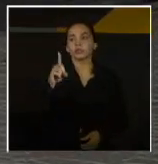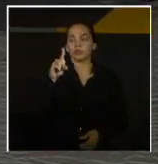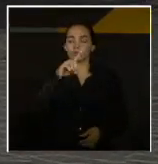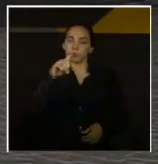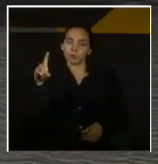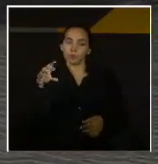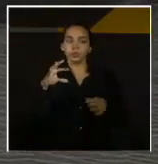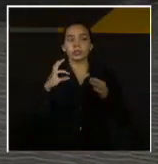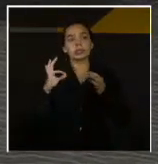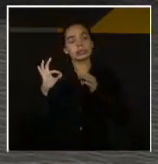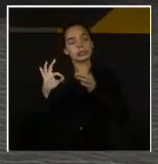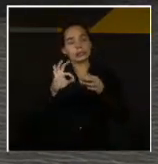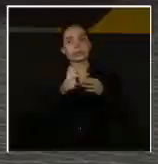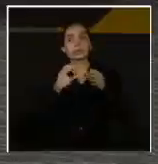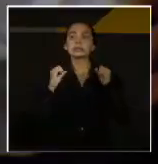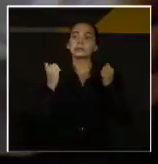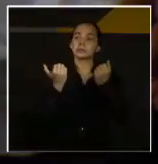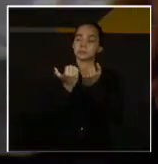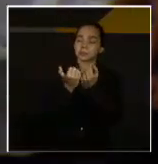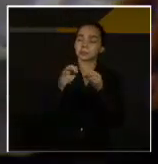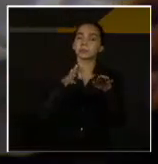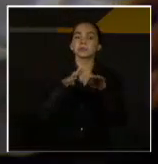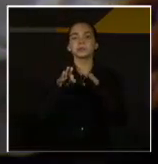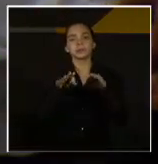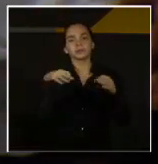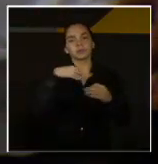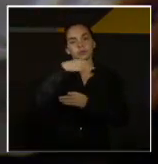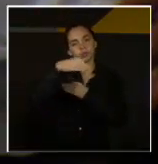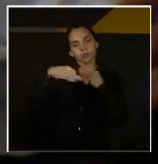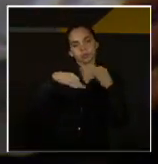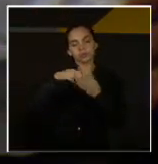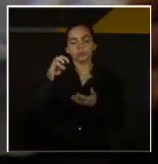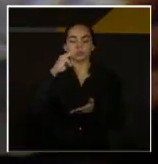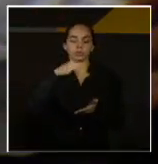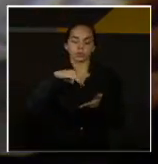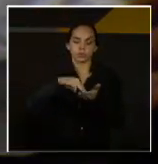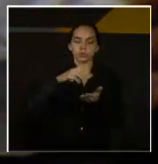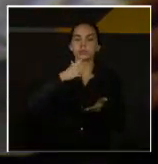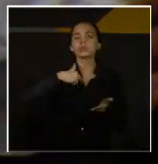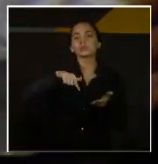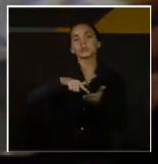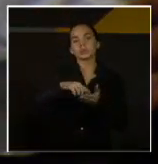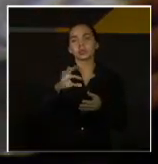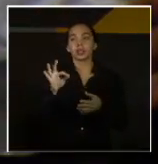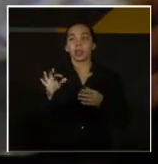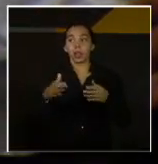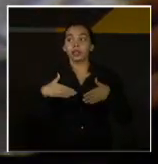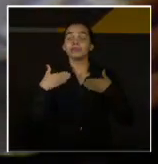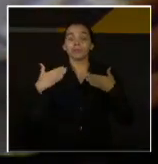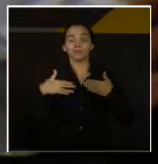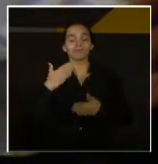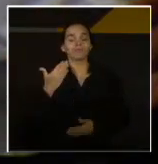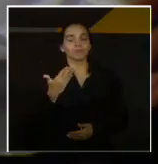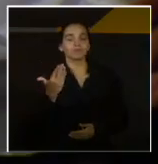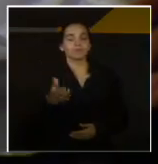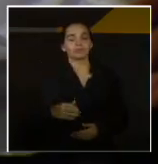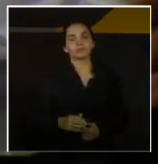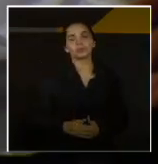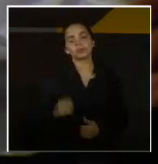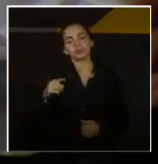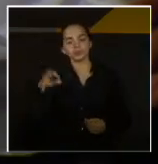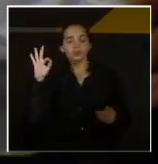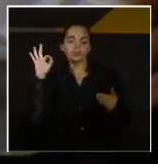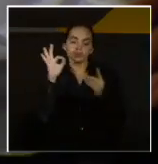organizaciones que trabajan en todos los temas, en todos los municipios, que están ansiosos o deseosos de ser